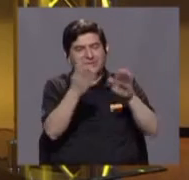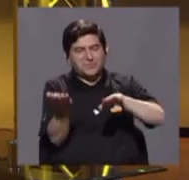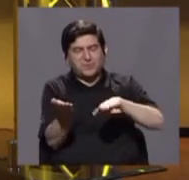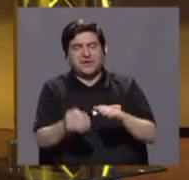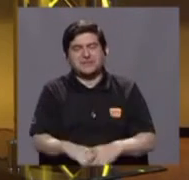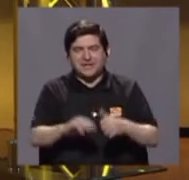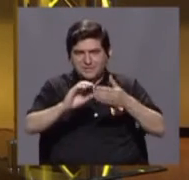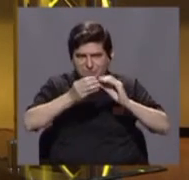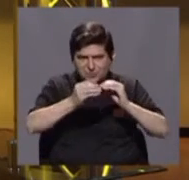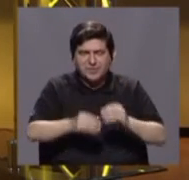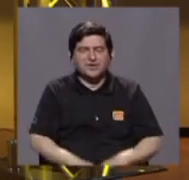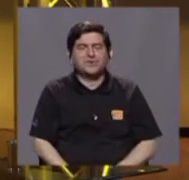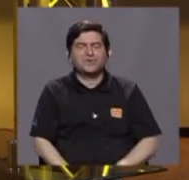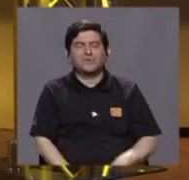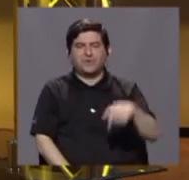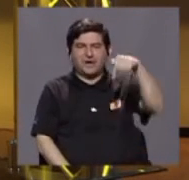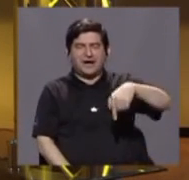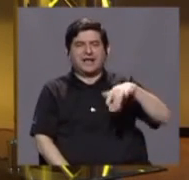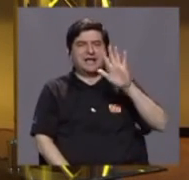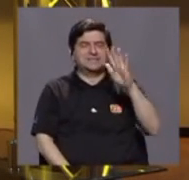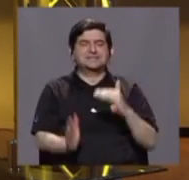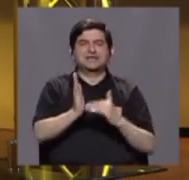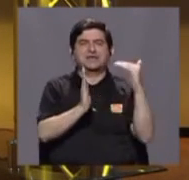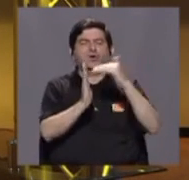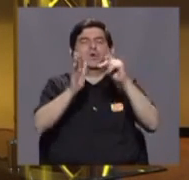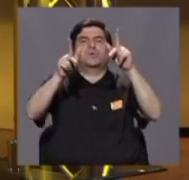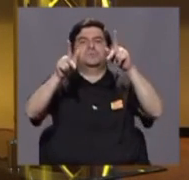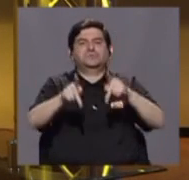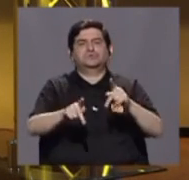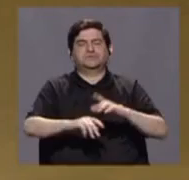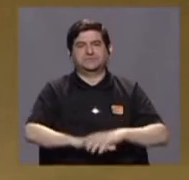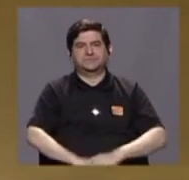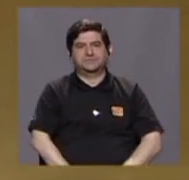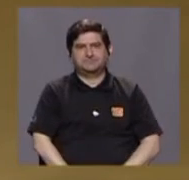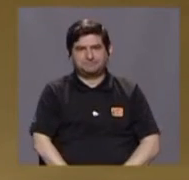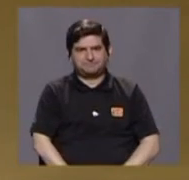defunciones con los 5 millones de habitantes.